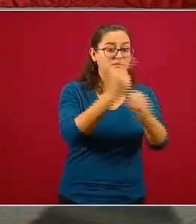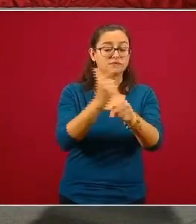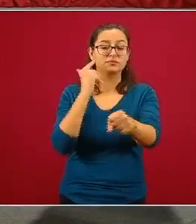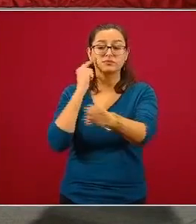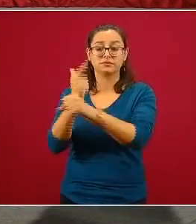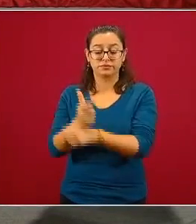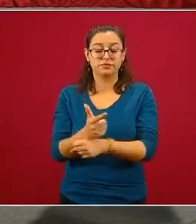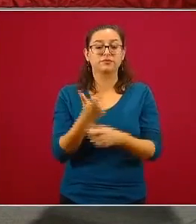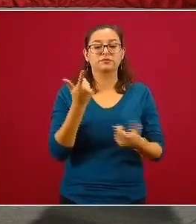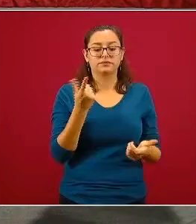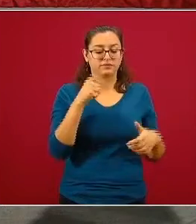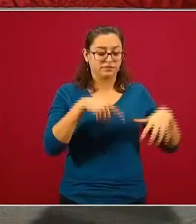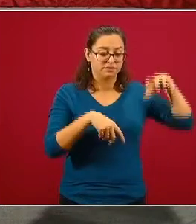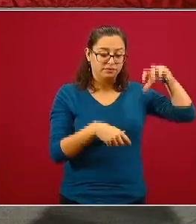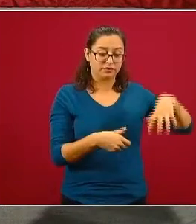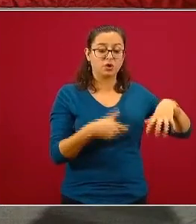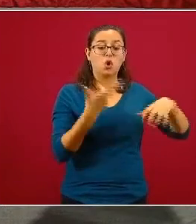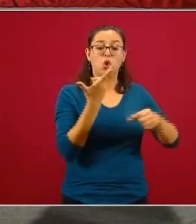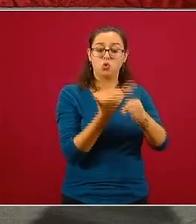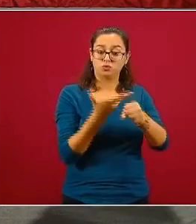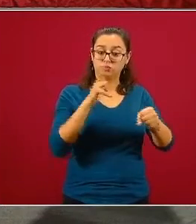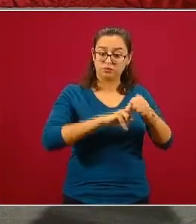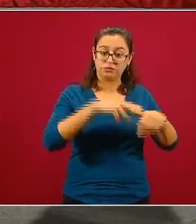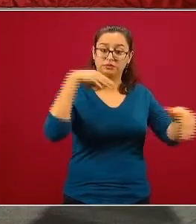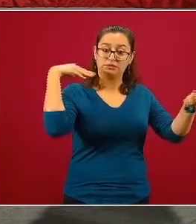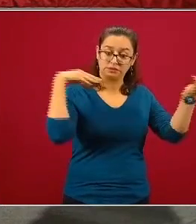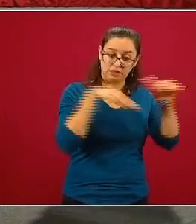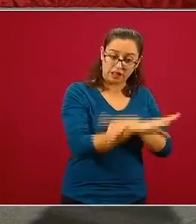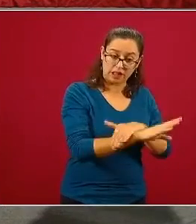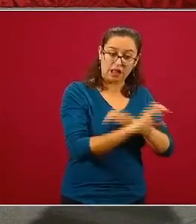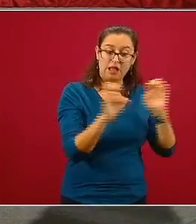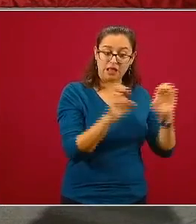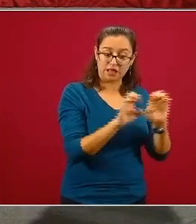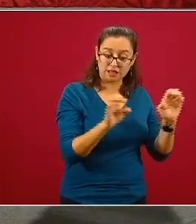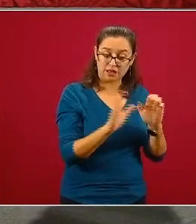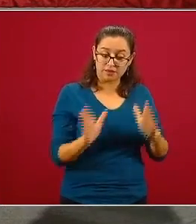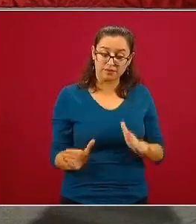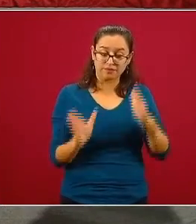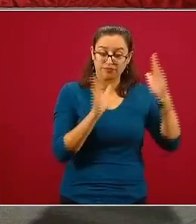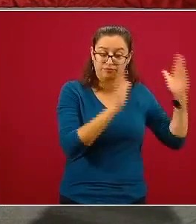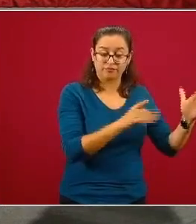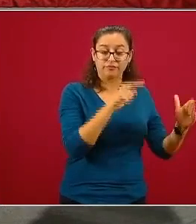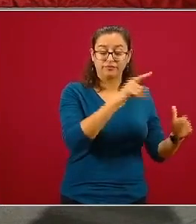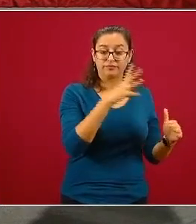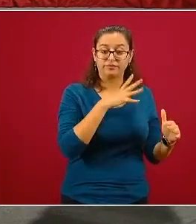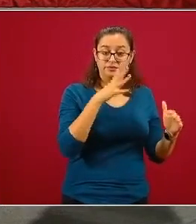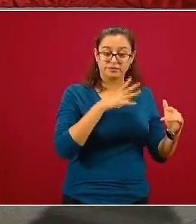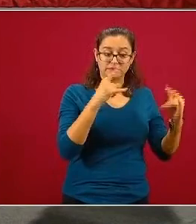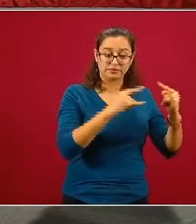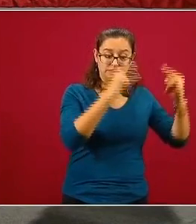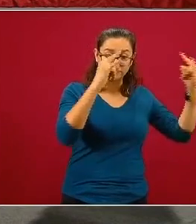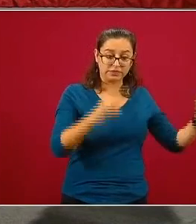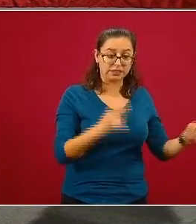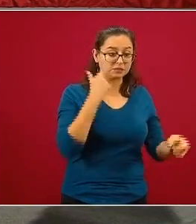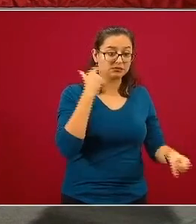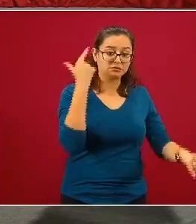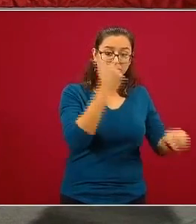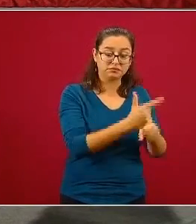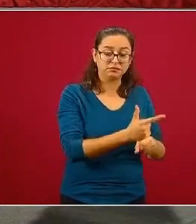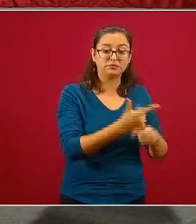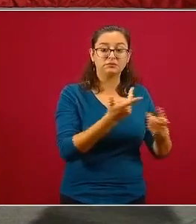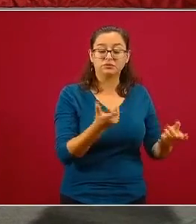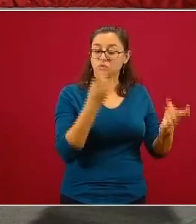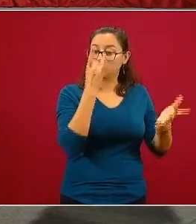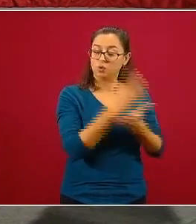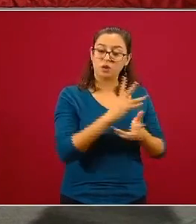entrar al hospital. En el área de urgencias, al lado izquierdo, formamos un área de triage